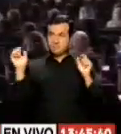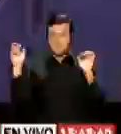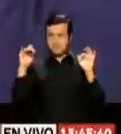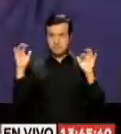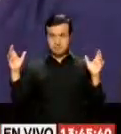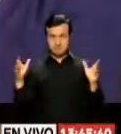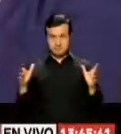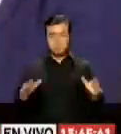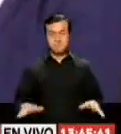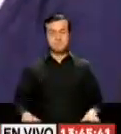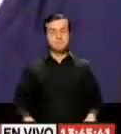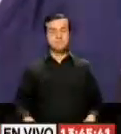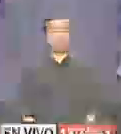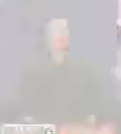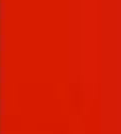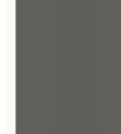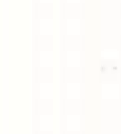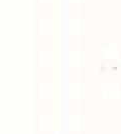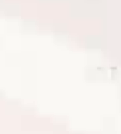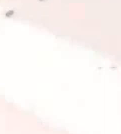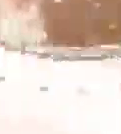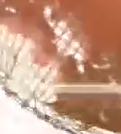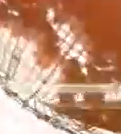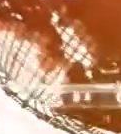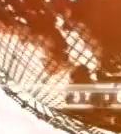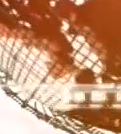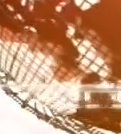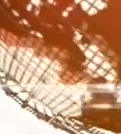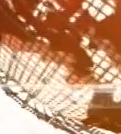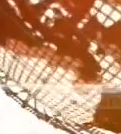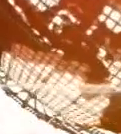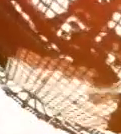de la Bastida, Telediario.